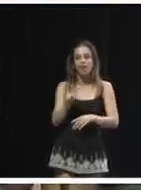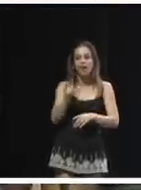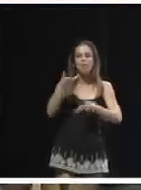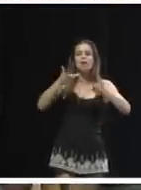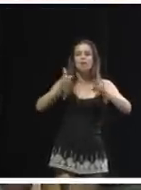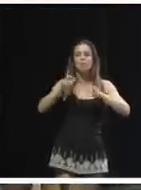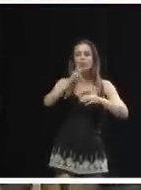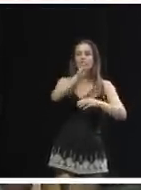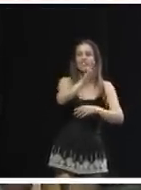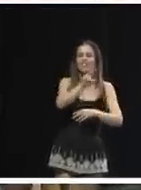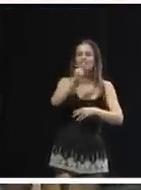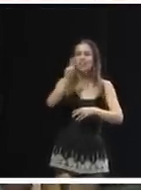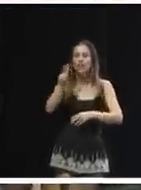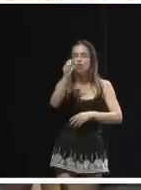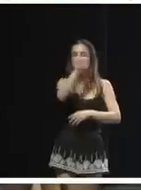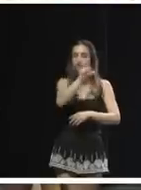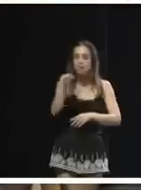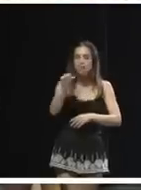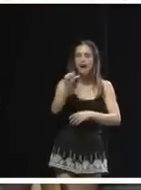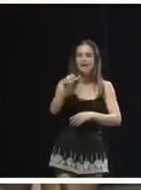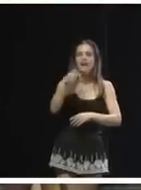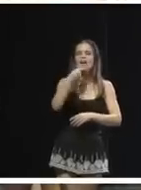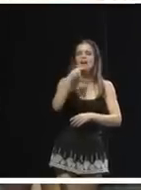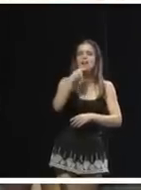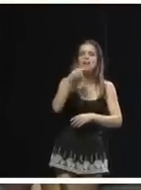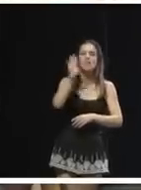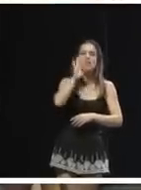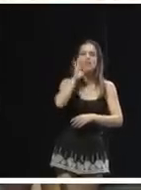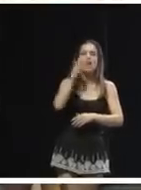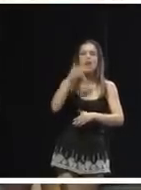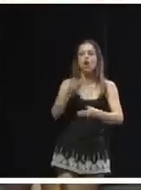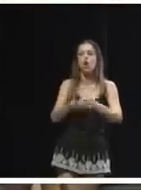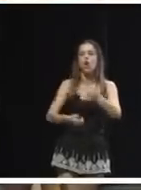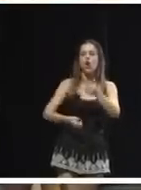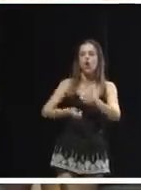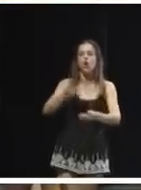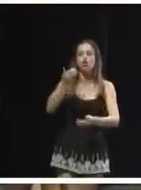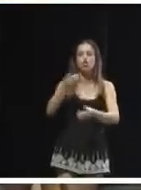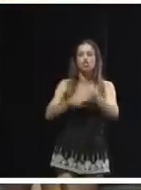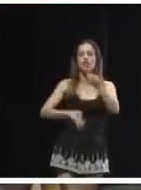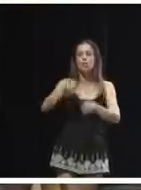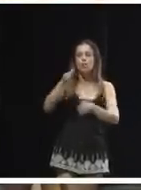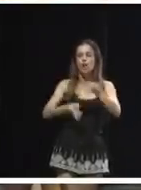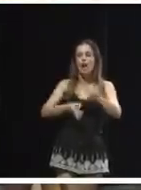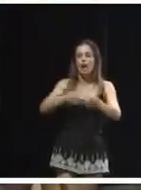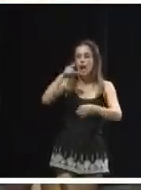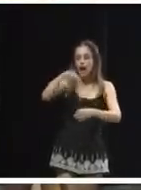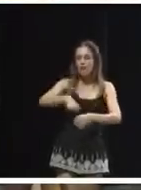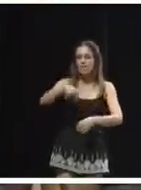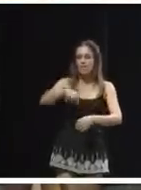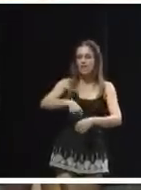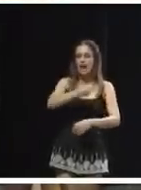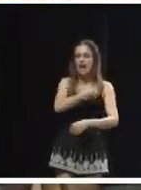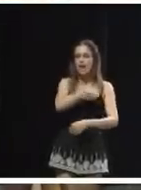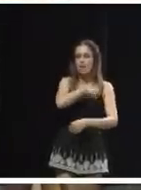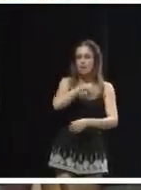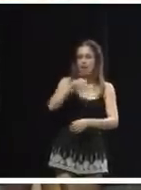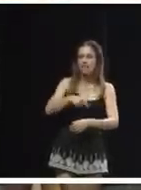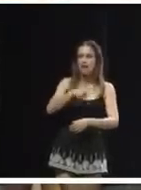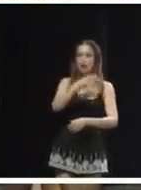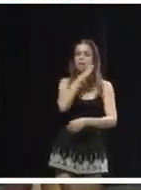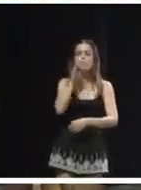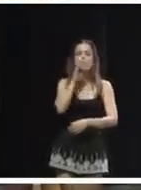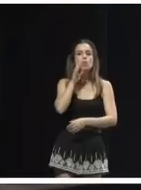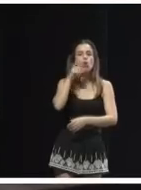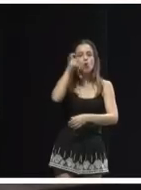32 semanas, como ya están diciendo los tribunales en nuestro país. Las familias monomarentales van a tener